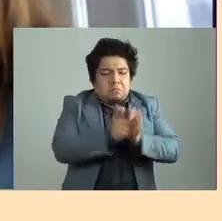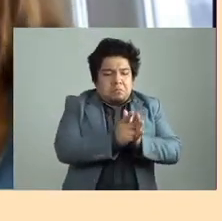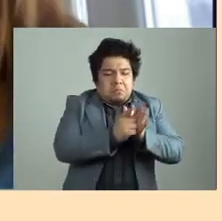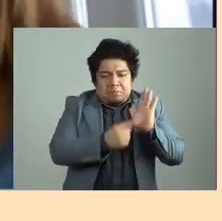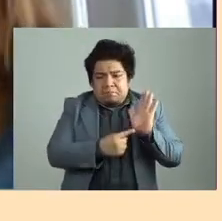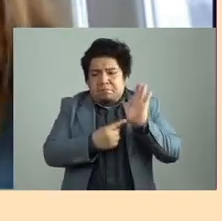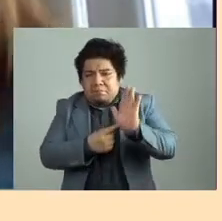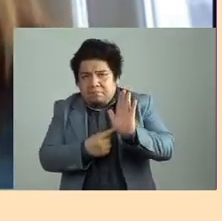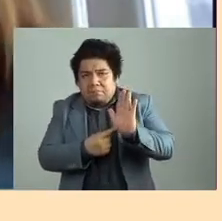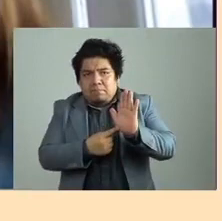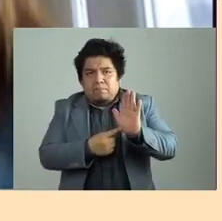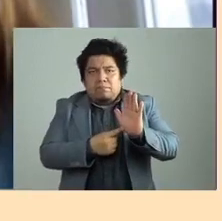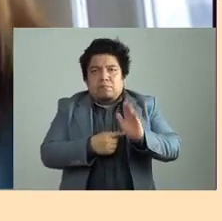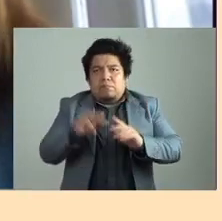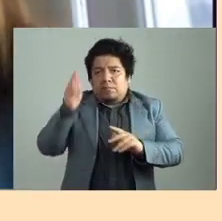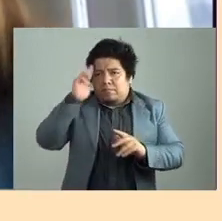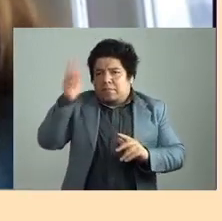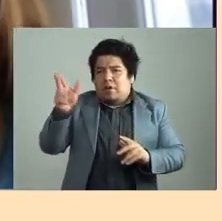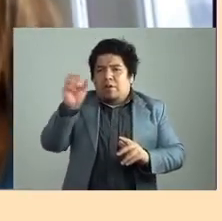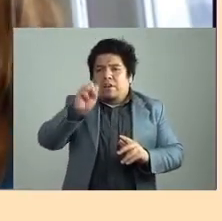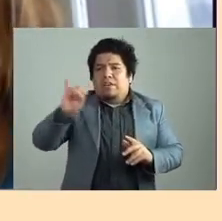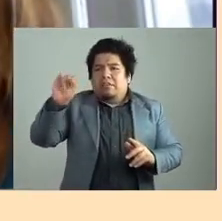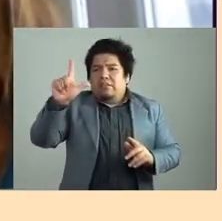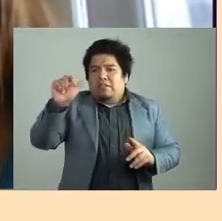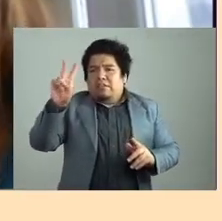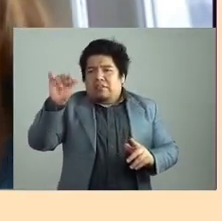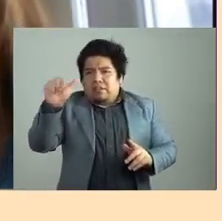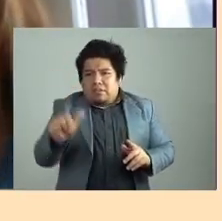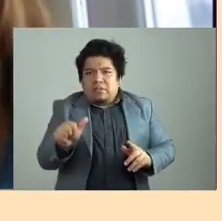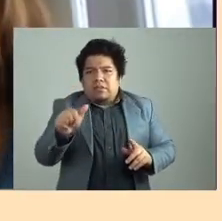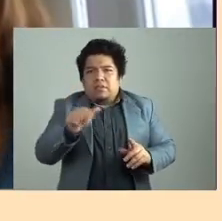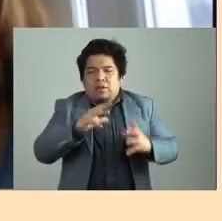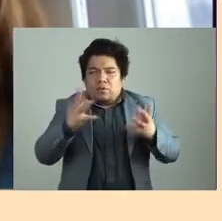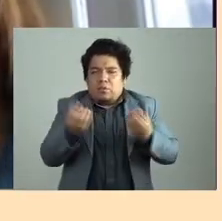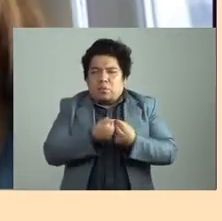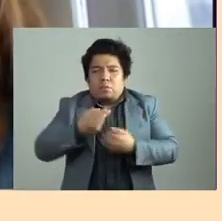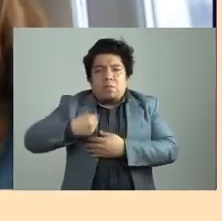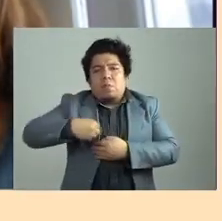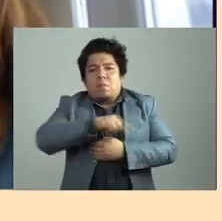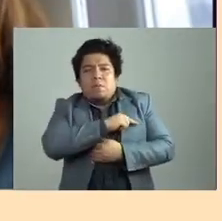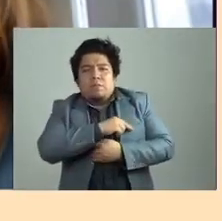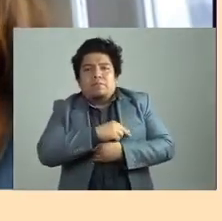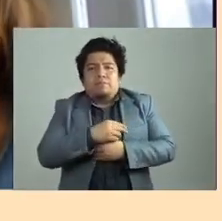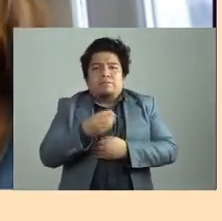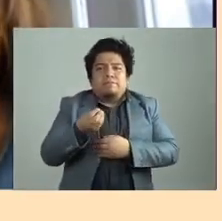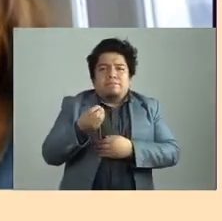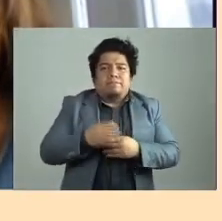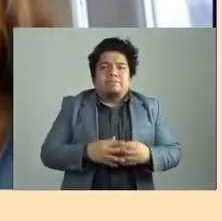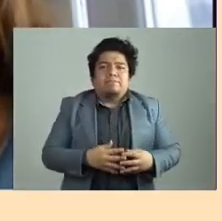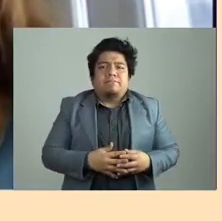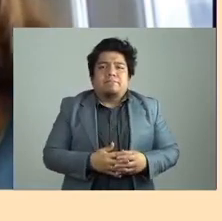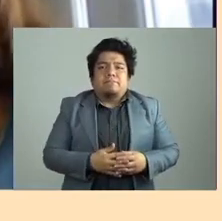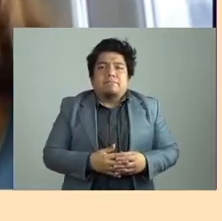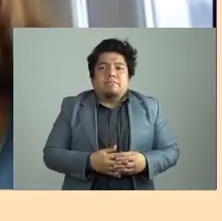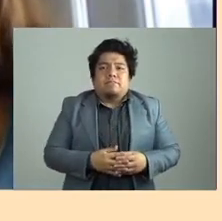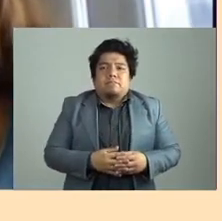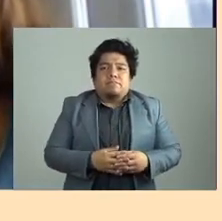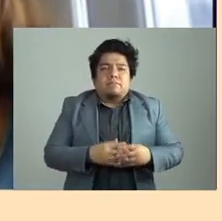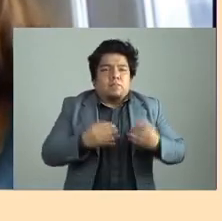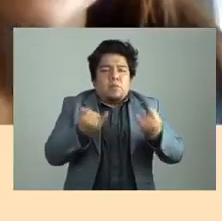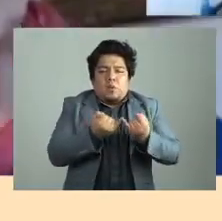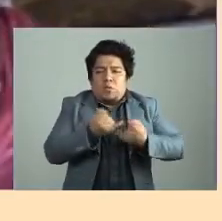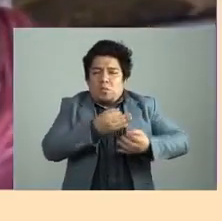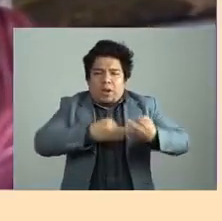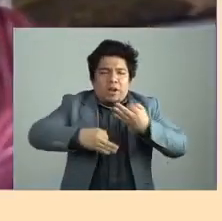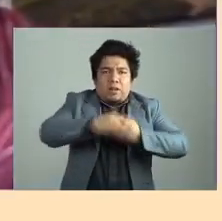hola silvia muchas gracias por estar aquí con nosotras hola a todos de todas